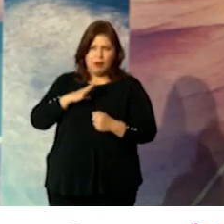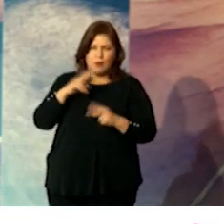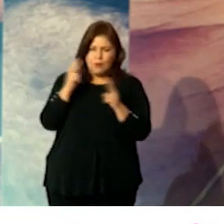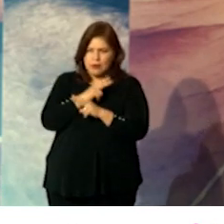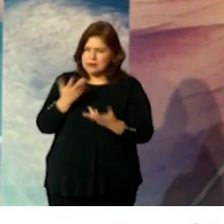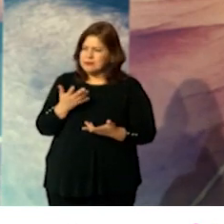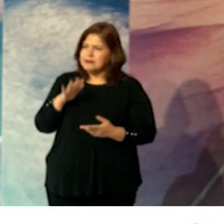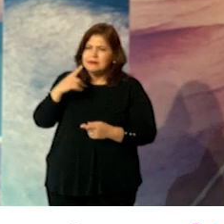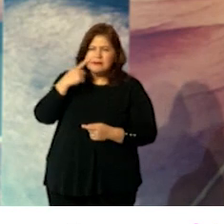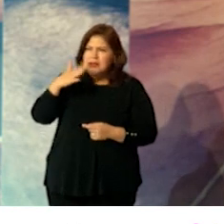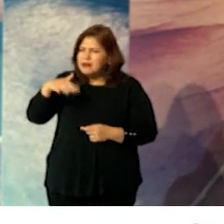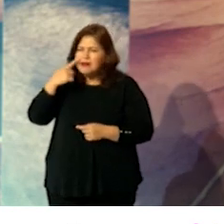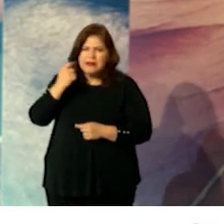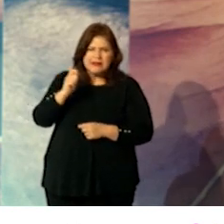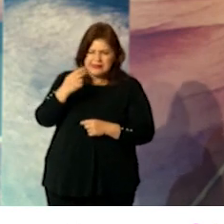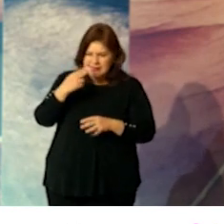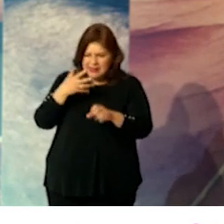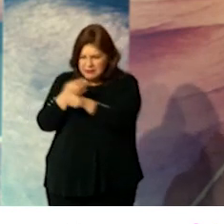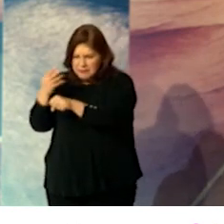buscar, oye, tenemos que cerrar las termoeléctricas, tenemos que